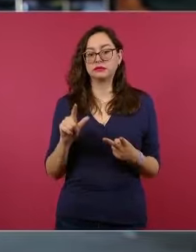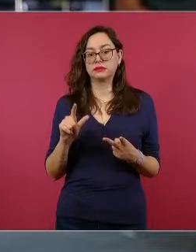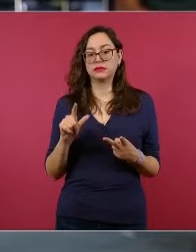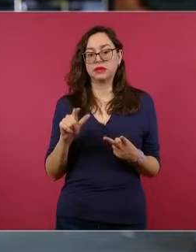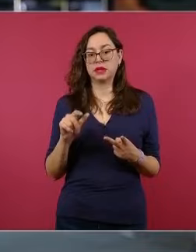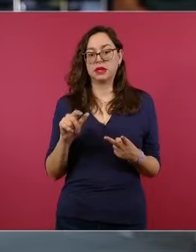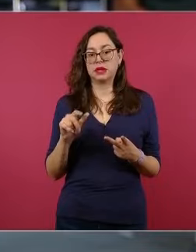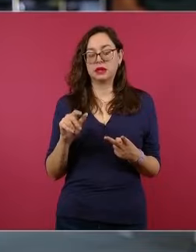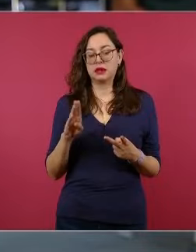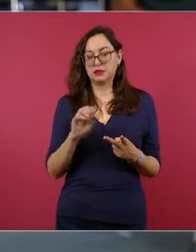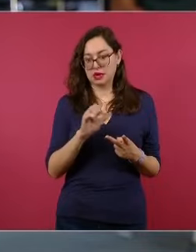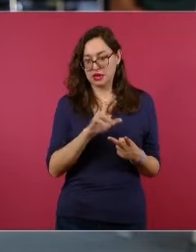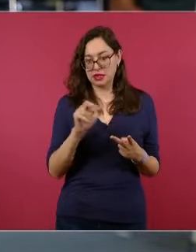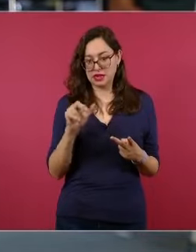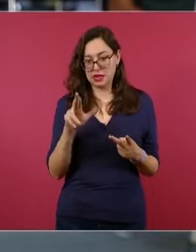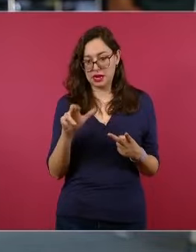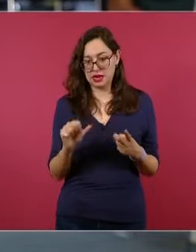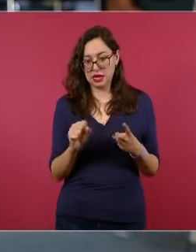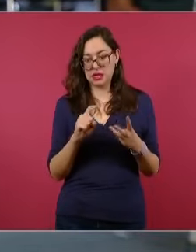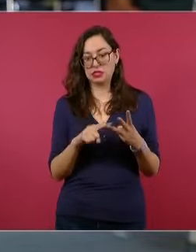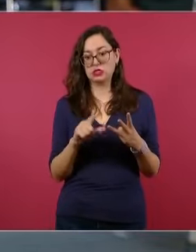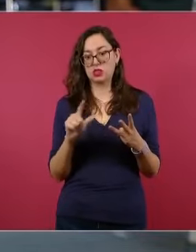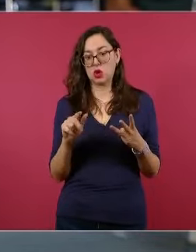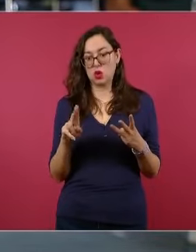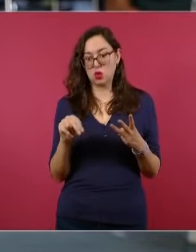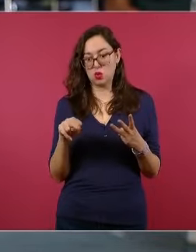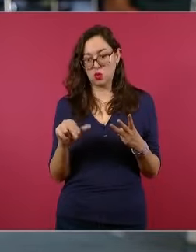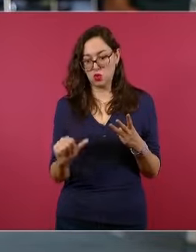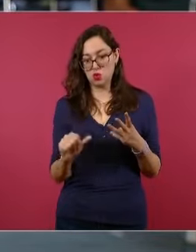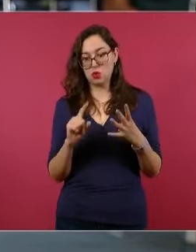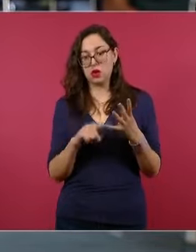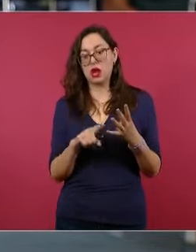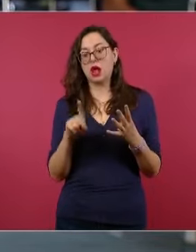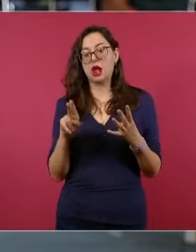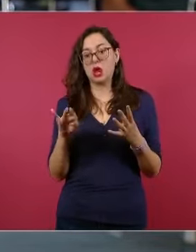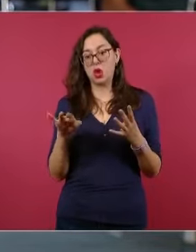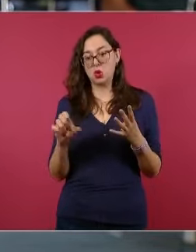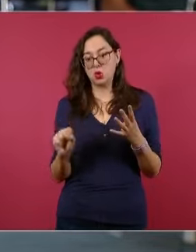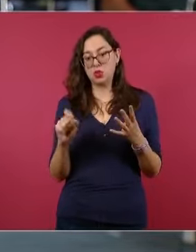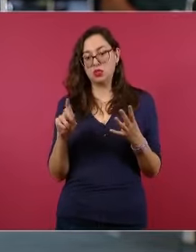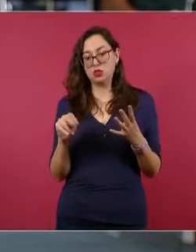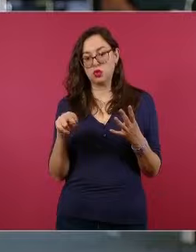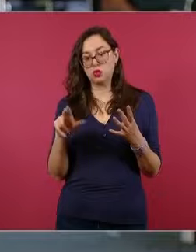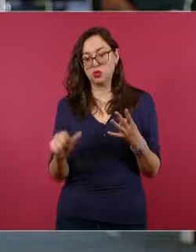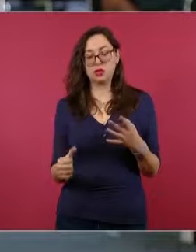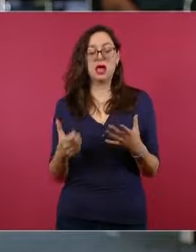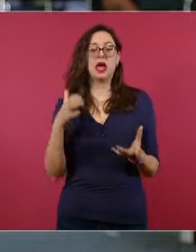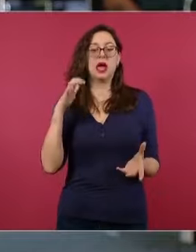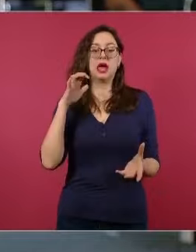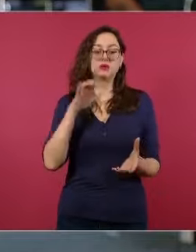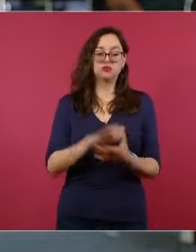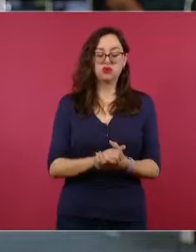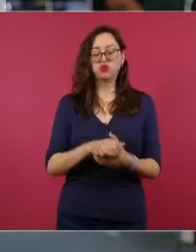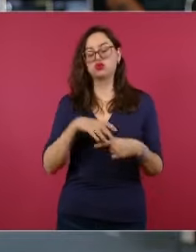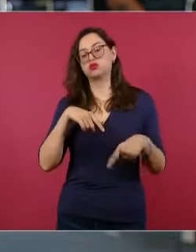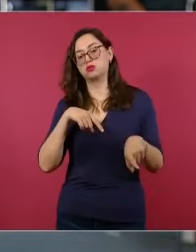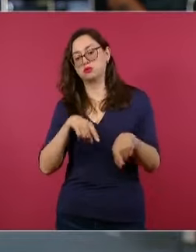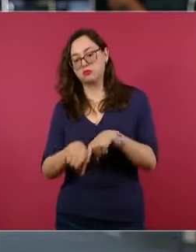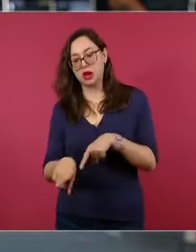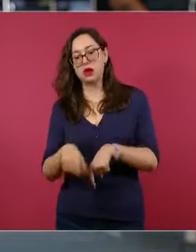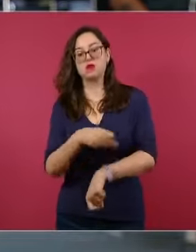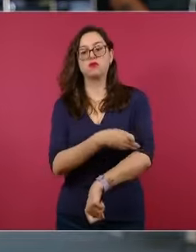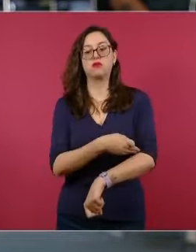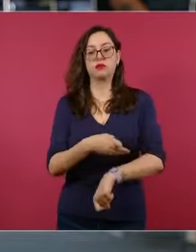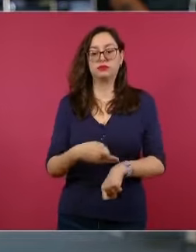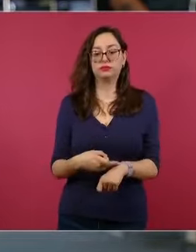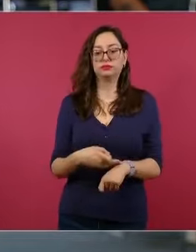eh sugich Luis Alberto Cerda Luna eh maridos hermanos primos todos los parientes Eh Víctor